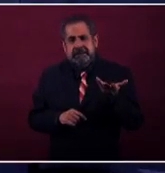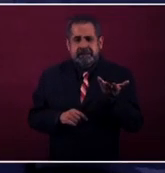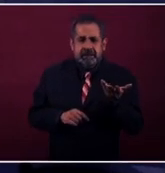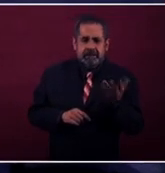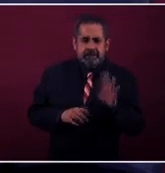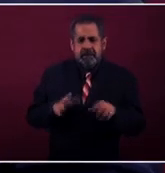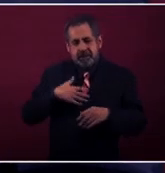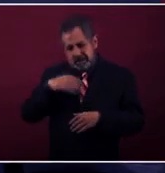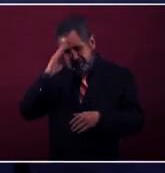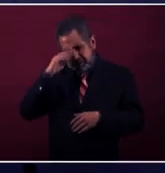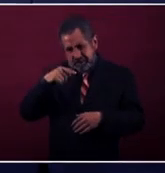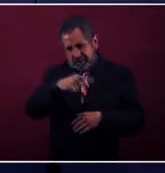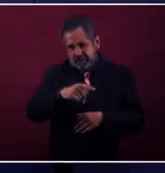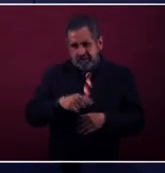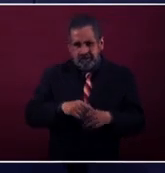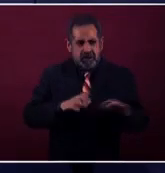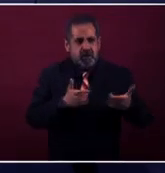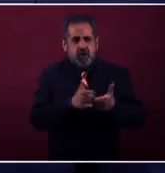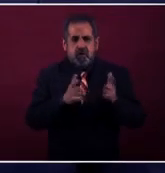estoy hablando del flanco izquierdo,